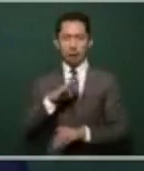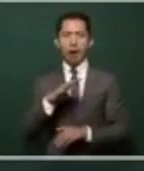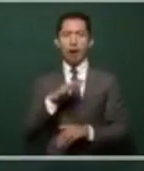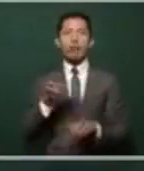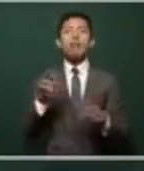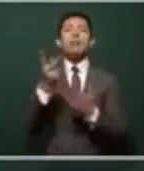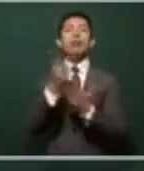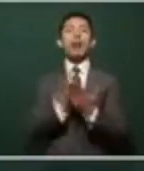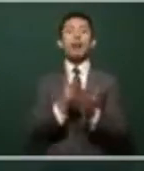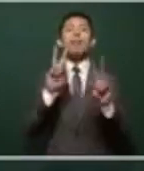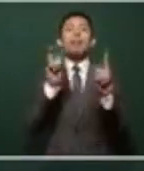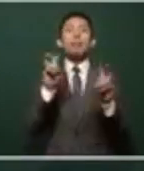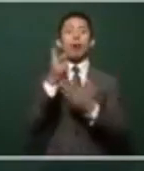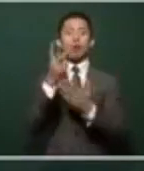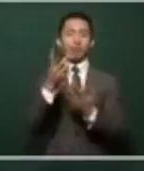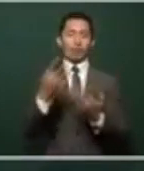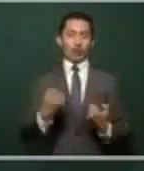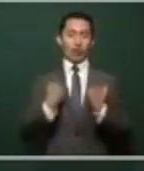Jóvenes Construyendo el Futuro,